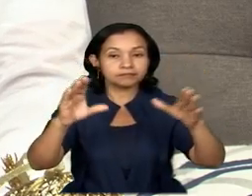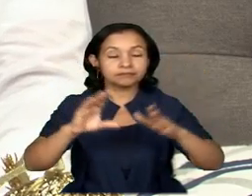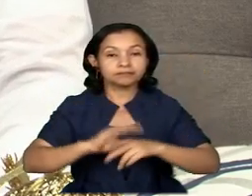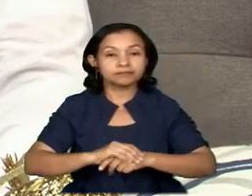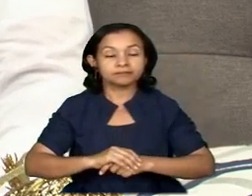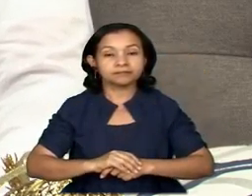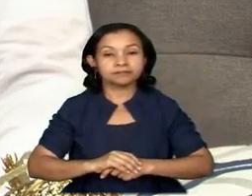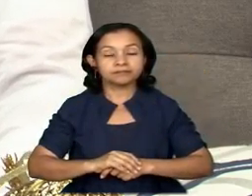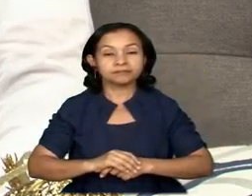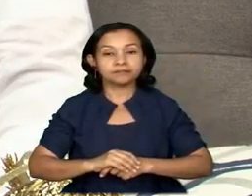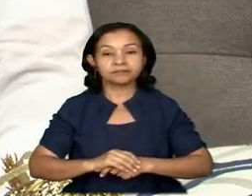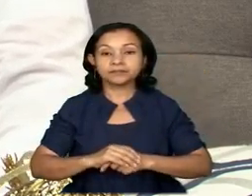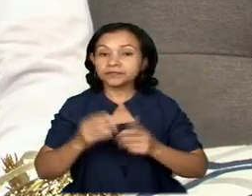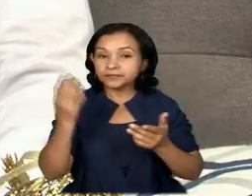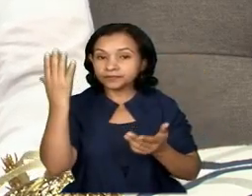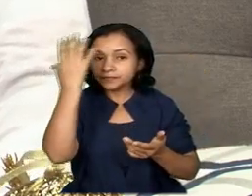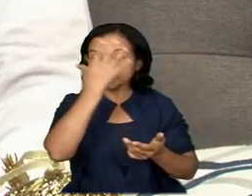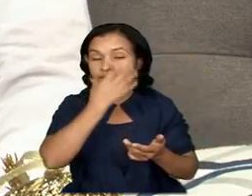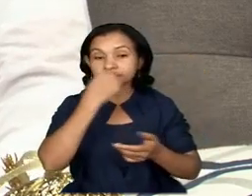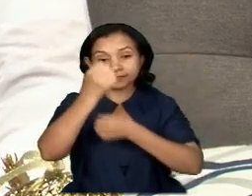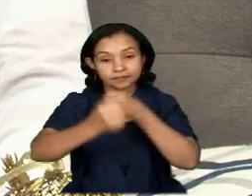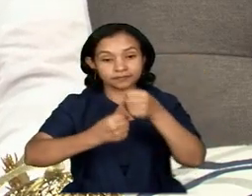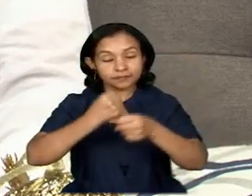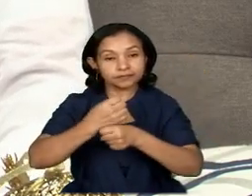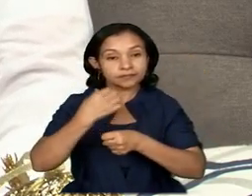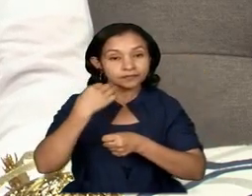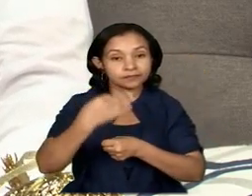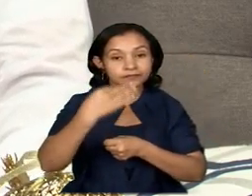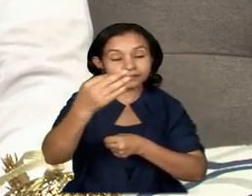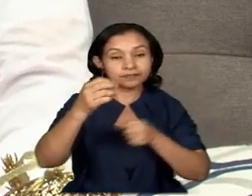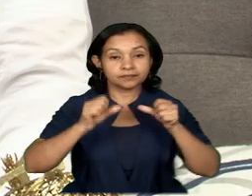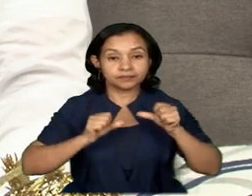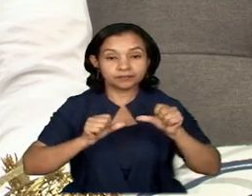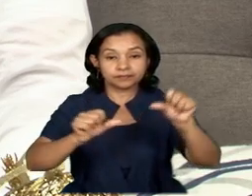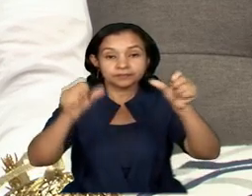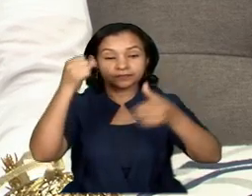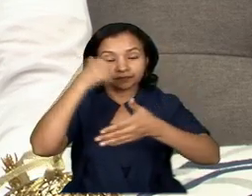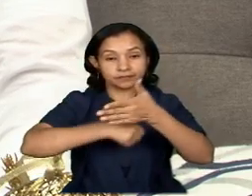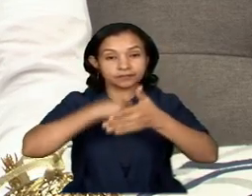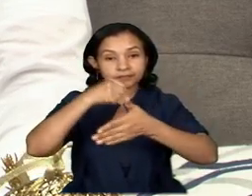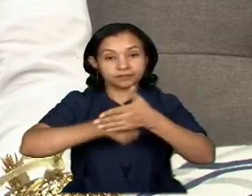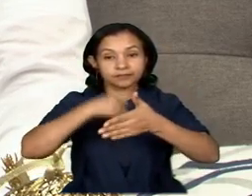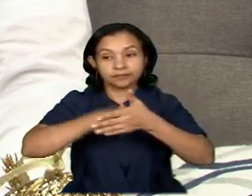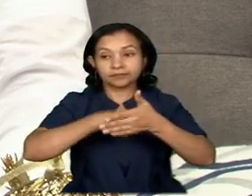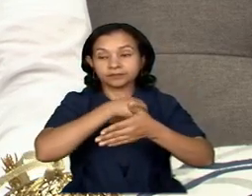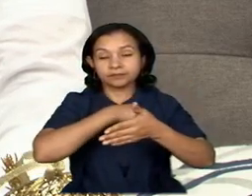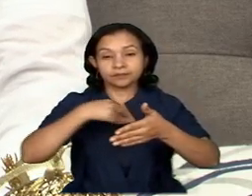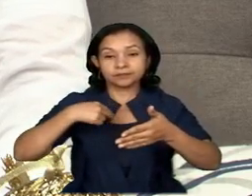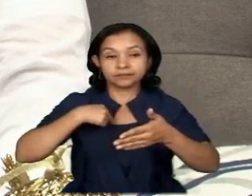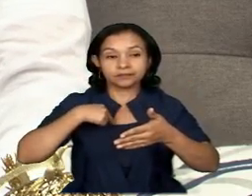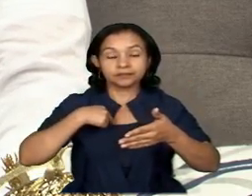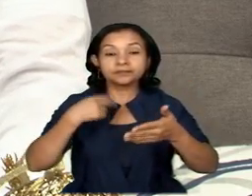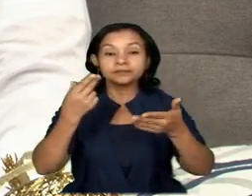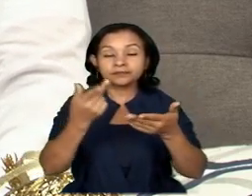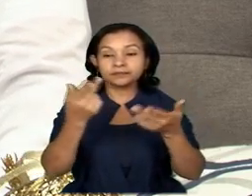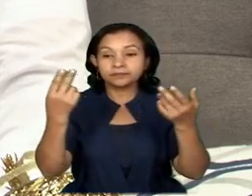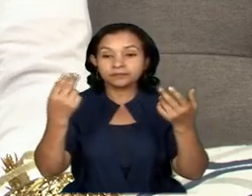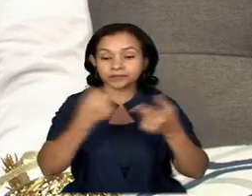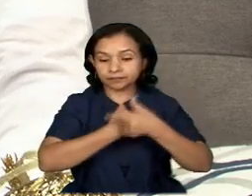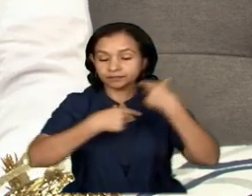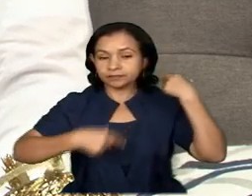posibles. Eso marca un hito y el próximo año pues continuaremos. Hay un esfuerzo que está aprobado por la Presidencia de la